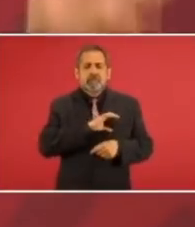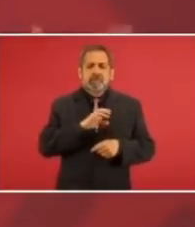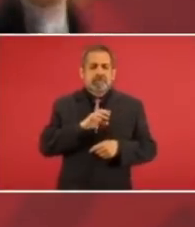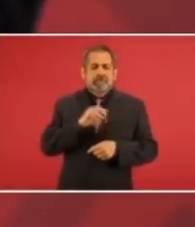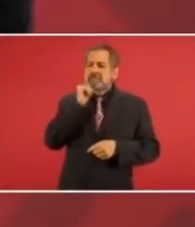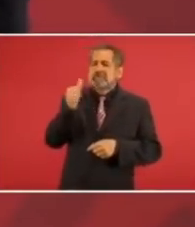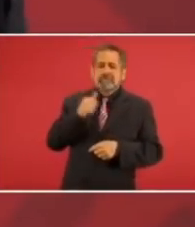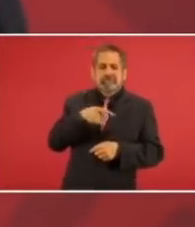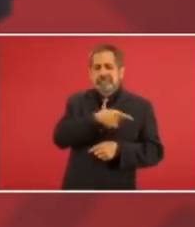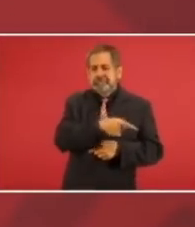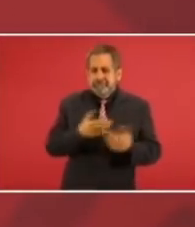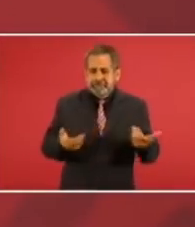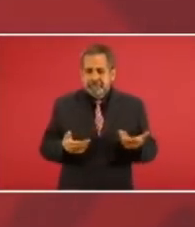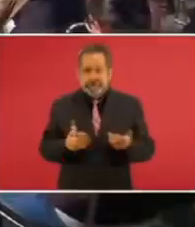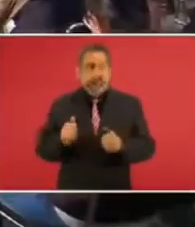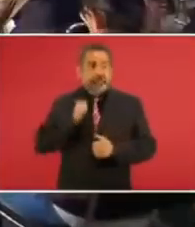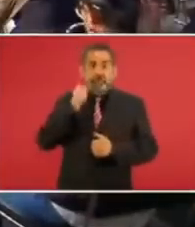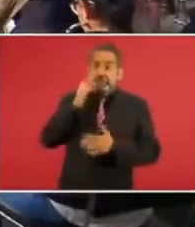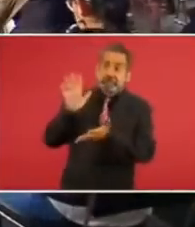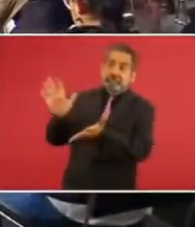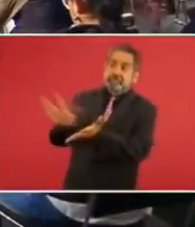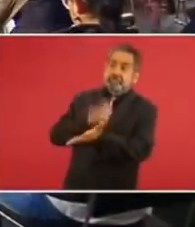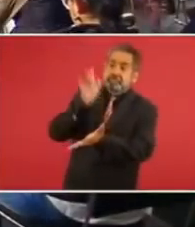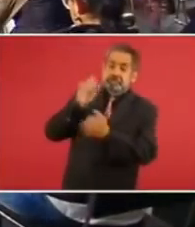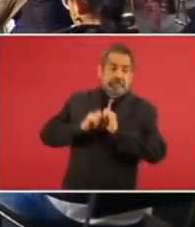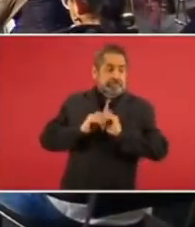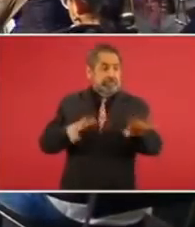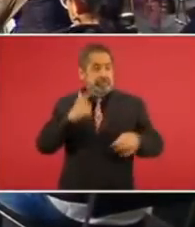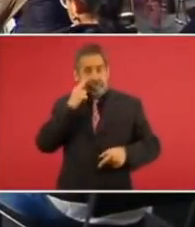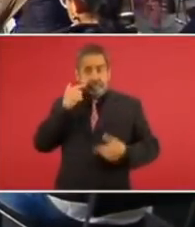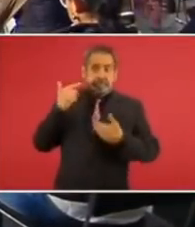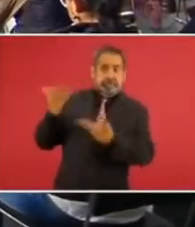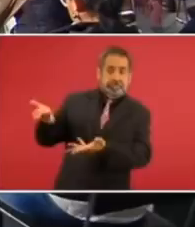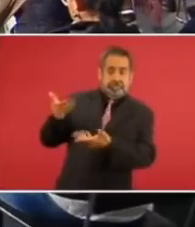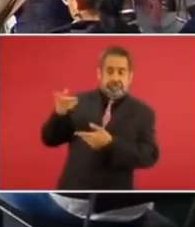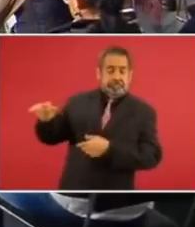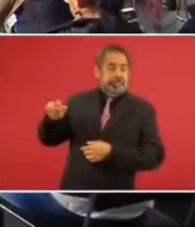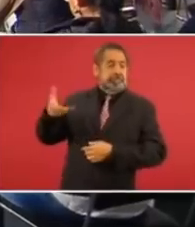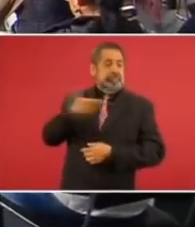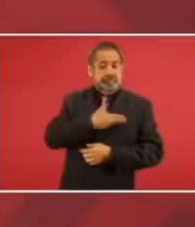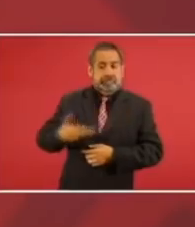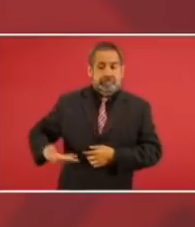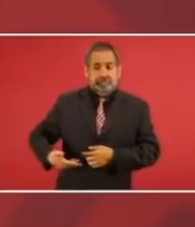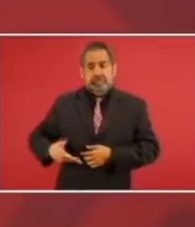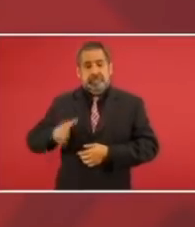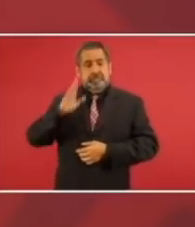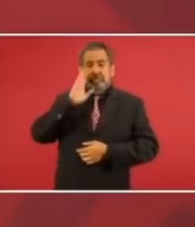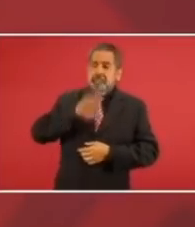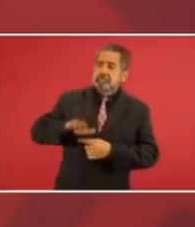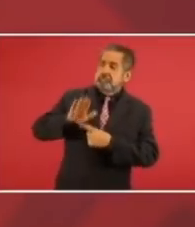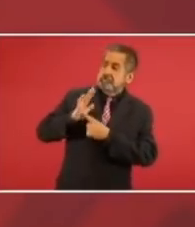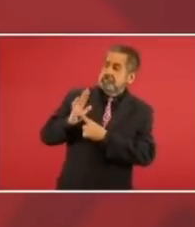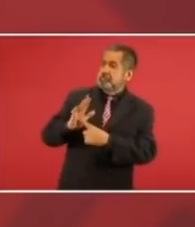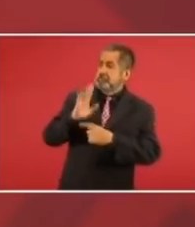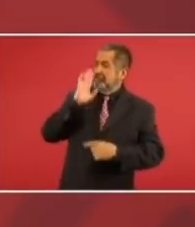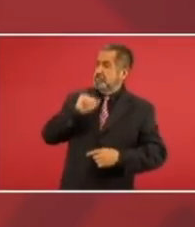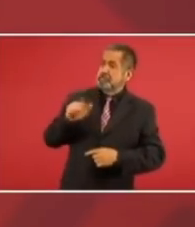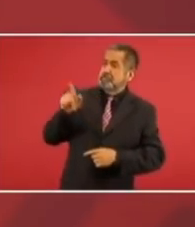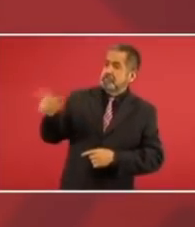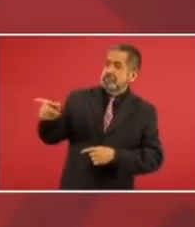puedan sacar la nota. Ahí está el presidente dando el mal ejemplo.